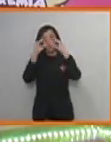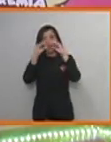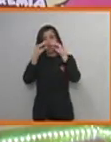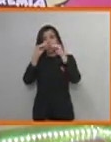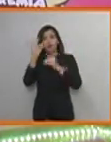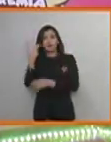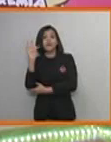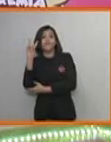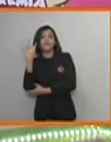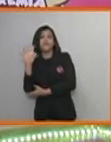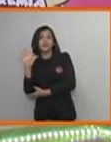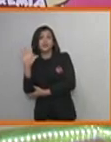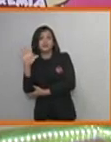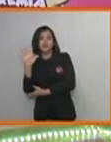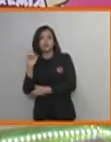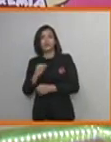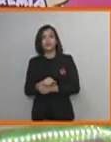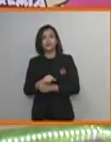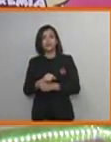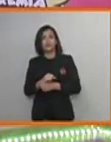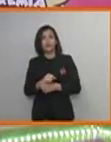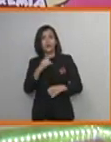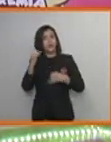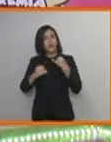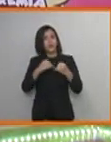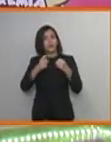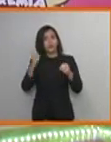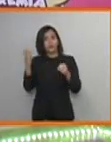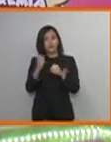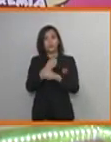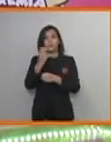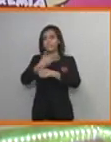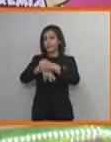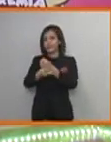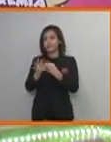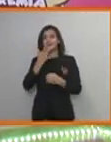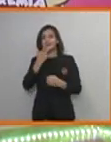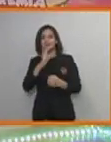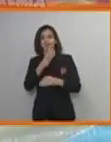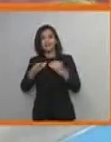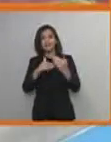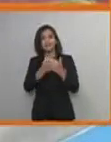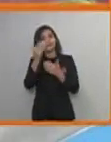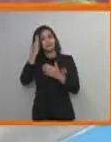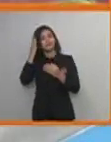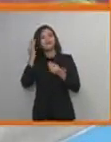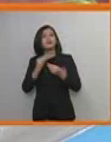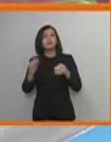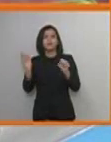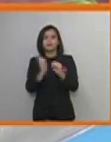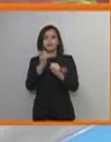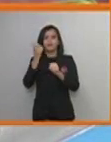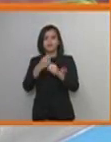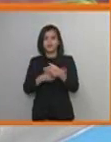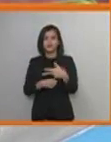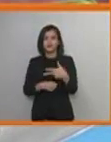Canal 5. Continuamos pegando y ganando con Pega 3, así que te deseo mucha suerte. Conoceremos el primer número